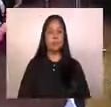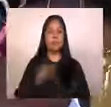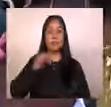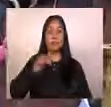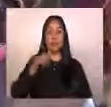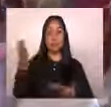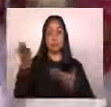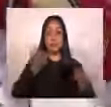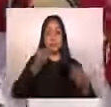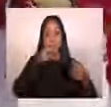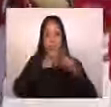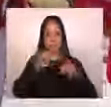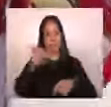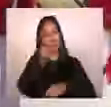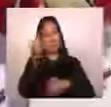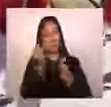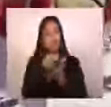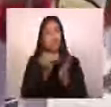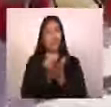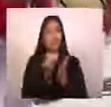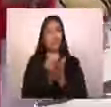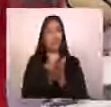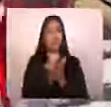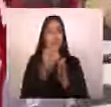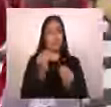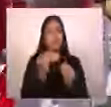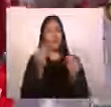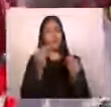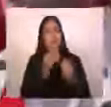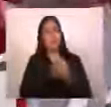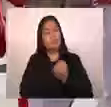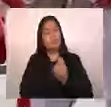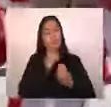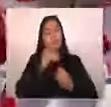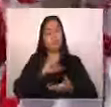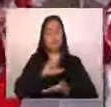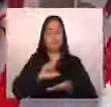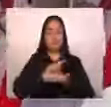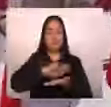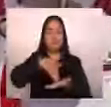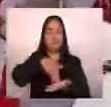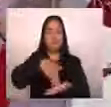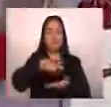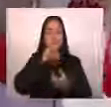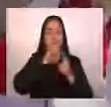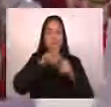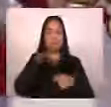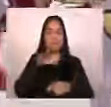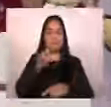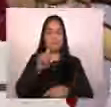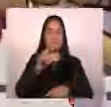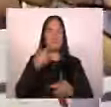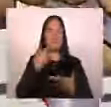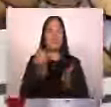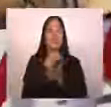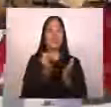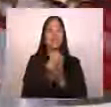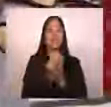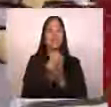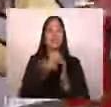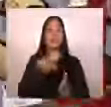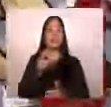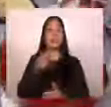Damos la bienvenida a otro instituto muy querido del Centro Histórico, Instituto Normal